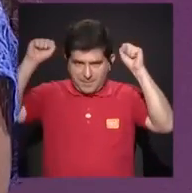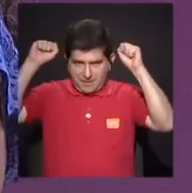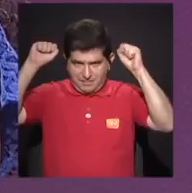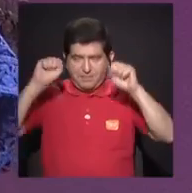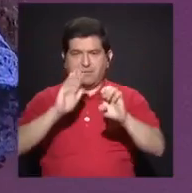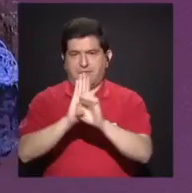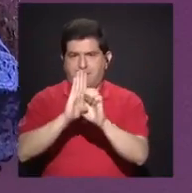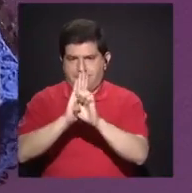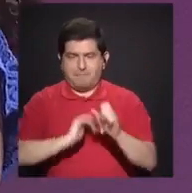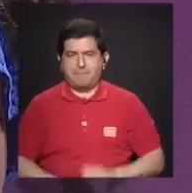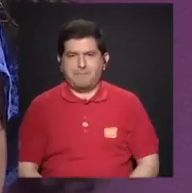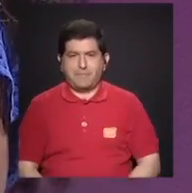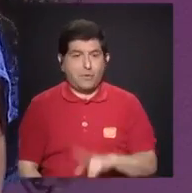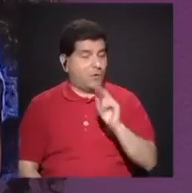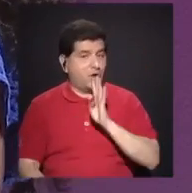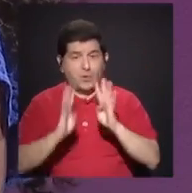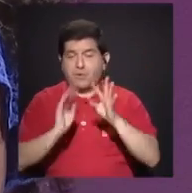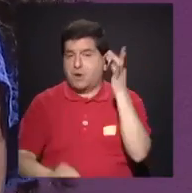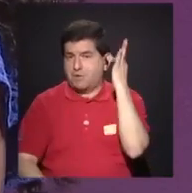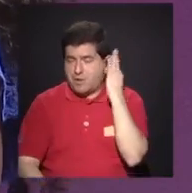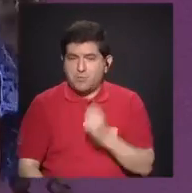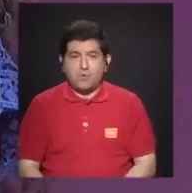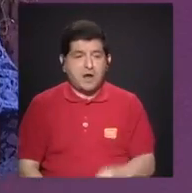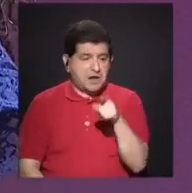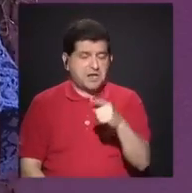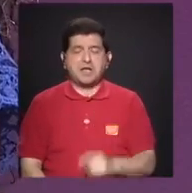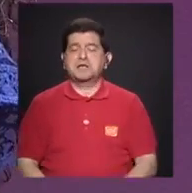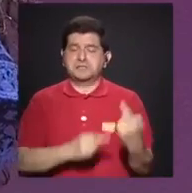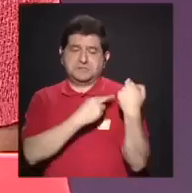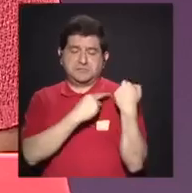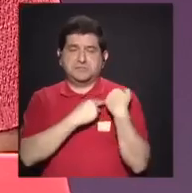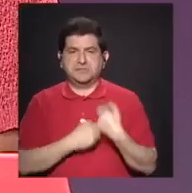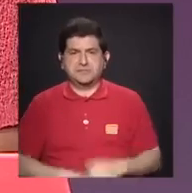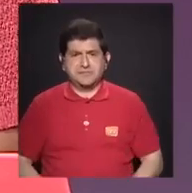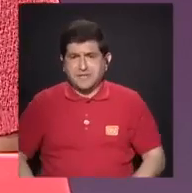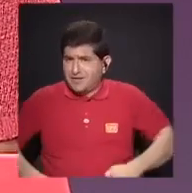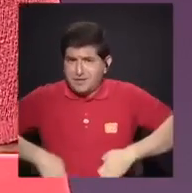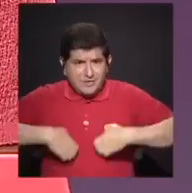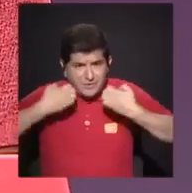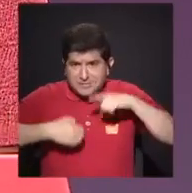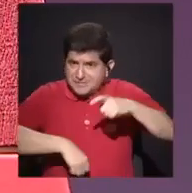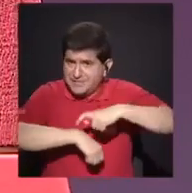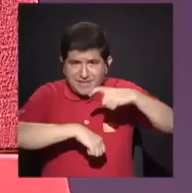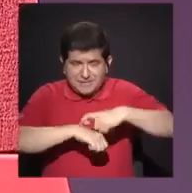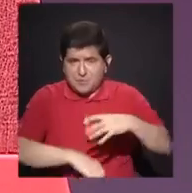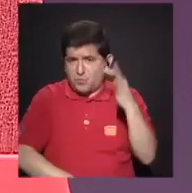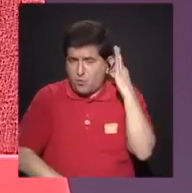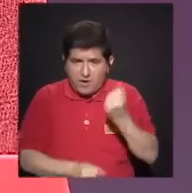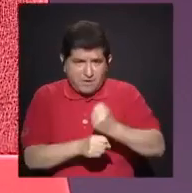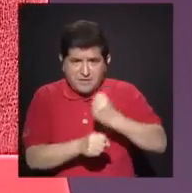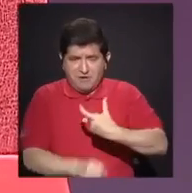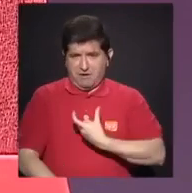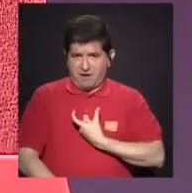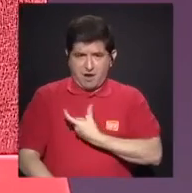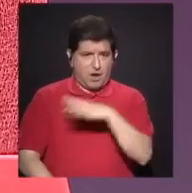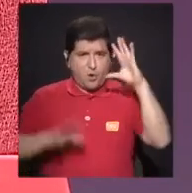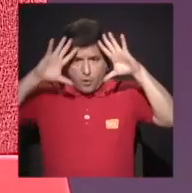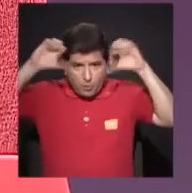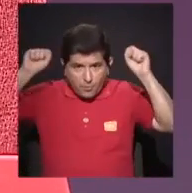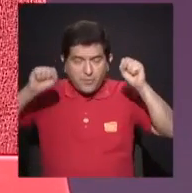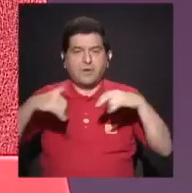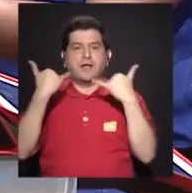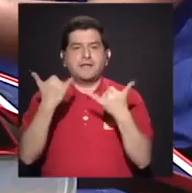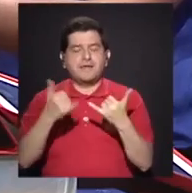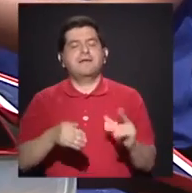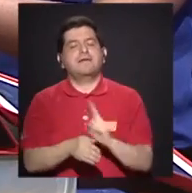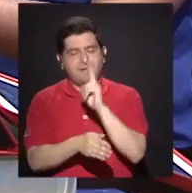del embajador, por ejemplo, y no a la mujer que desempeñaba estos cargos. Porque no existía una mujer embajadora o alcaldesa. Exactamente, y al ir